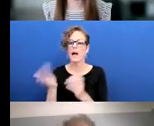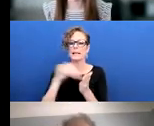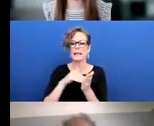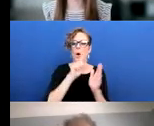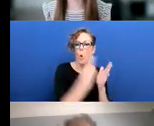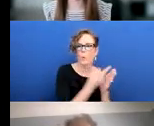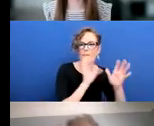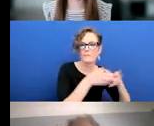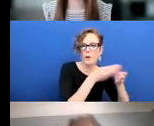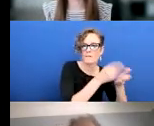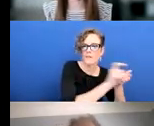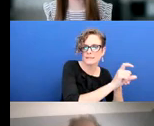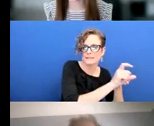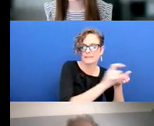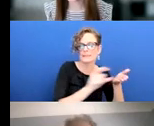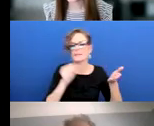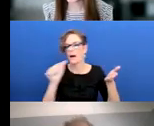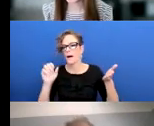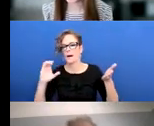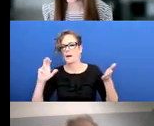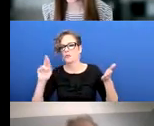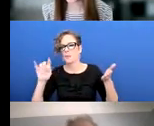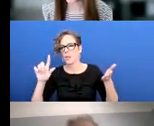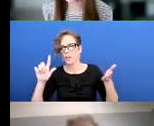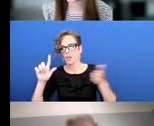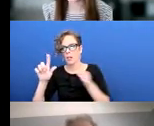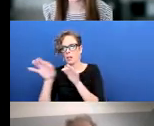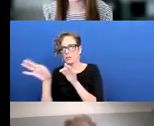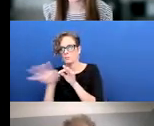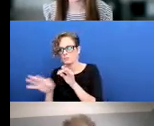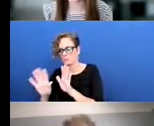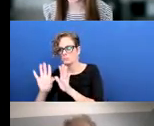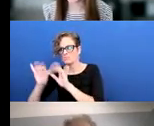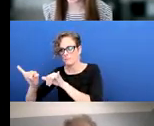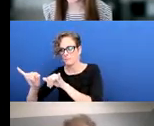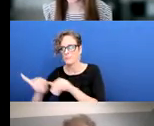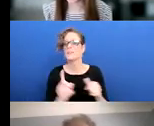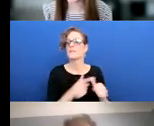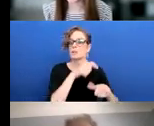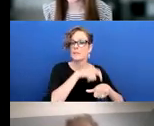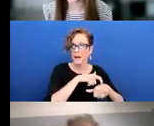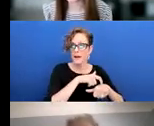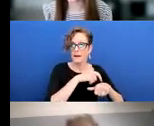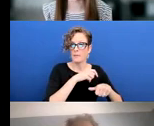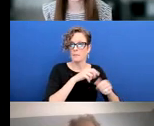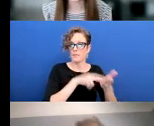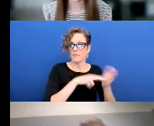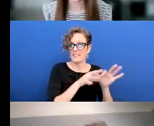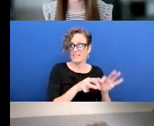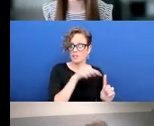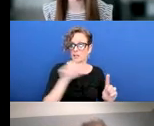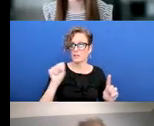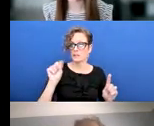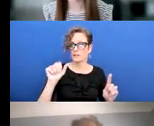el delito, sin embargo, la definición de la violencia doméstica es la primera vez que